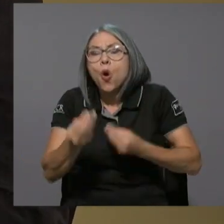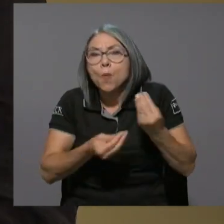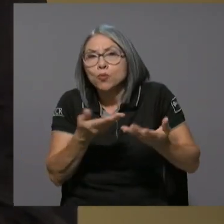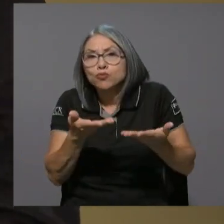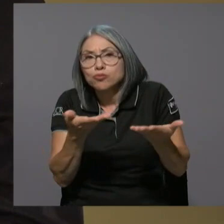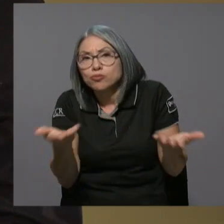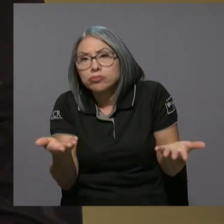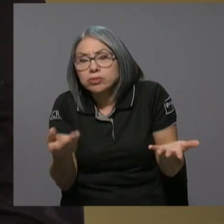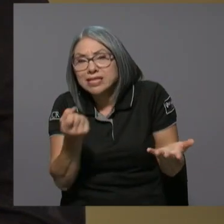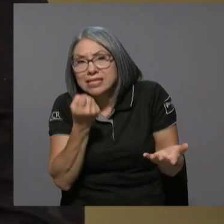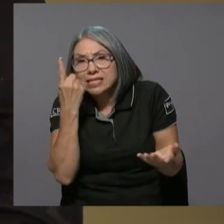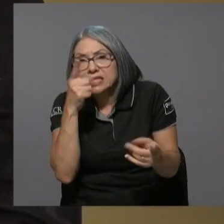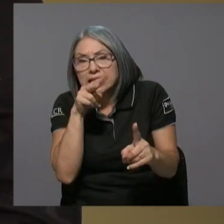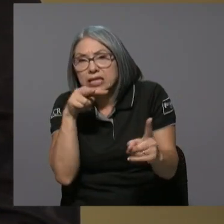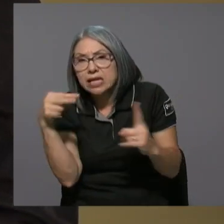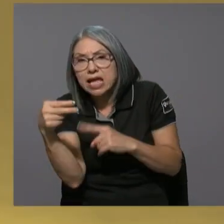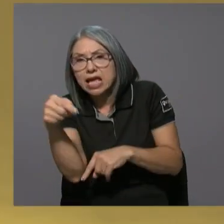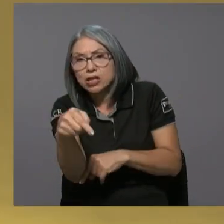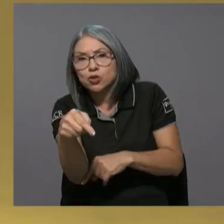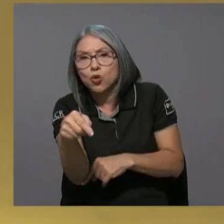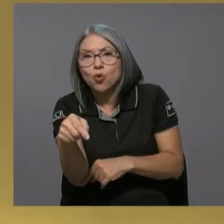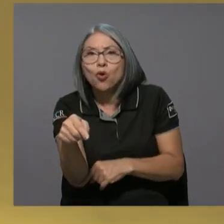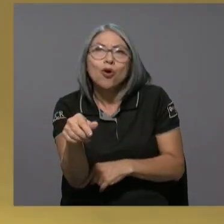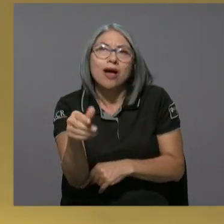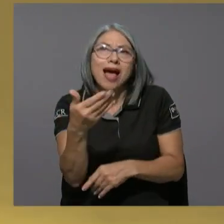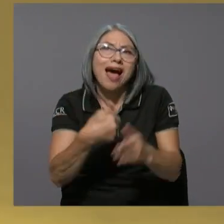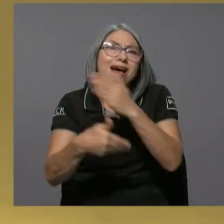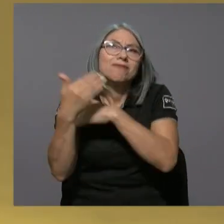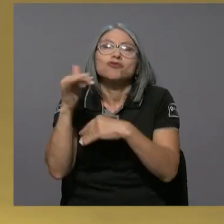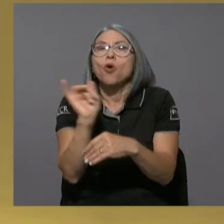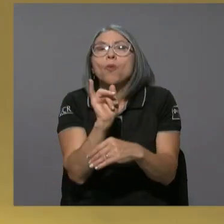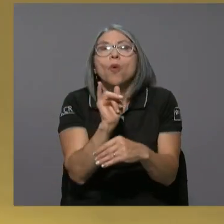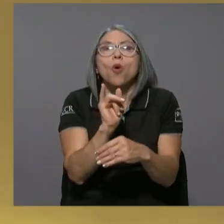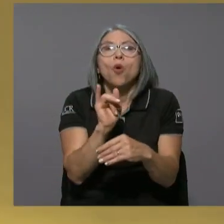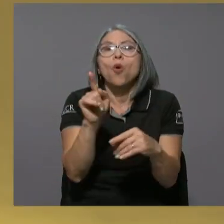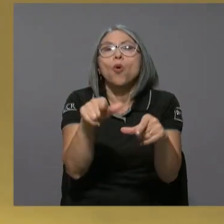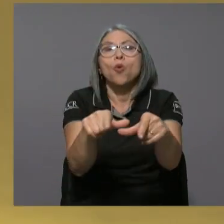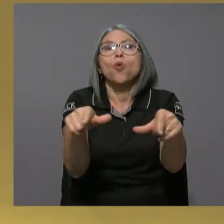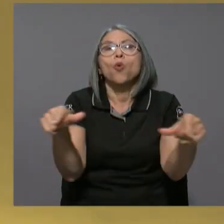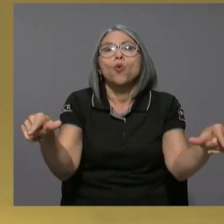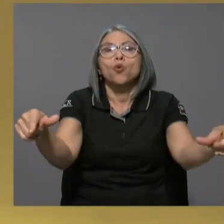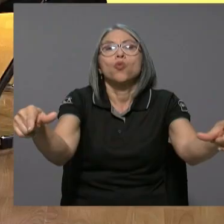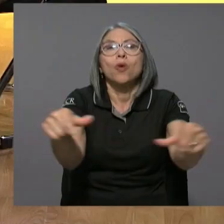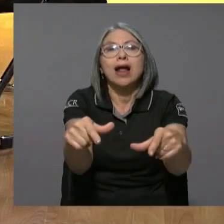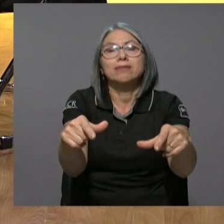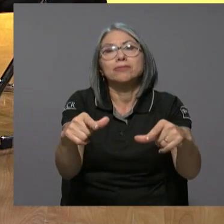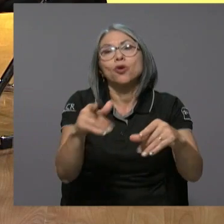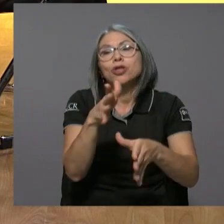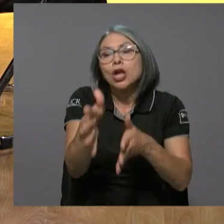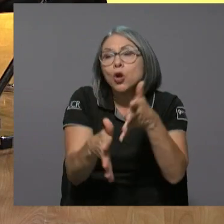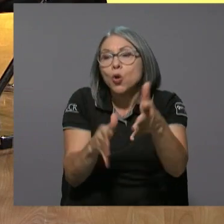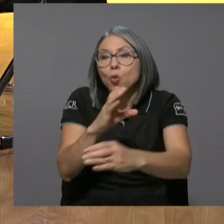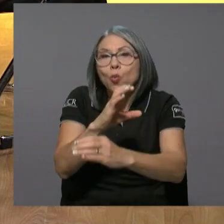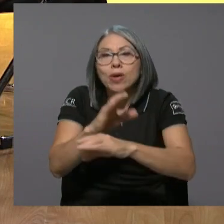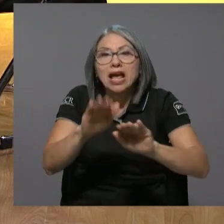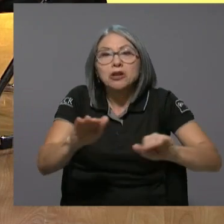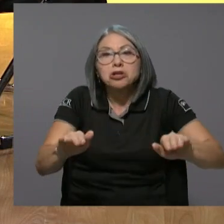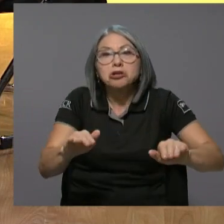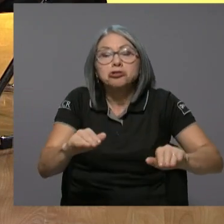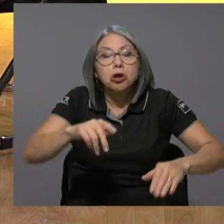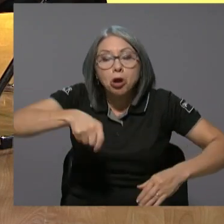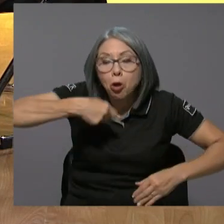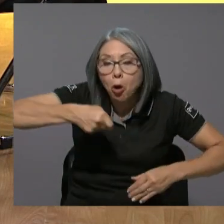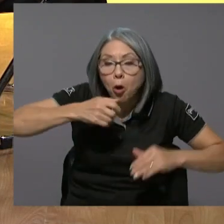simplemente se concebía como una guardería, ¿verdad? Simplemente llevaba al niño ahí a que coma, que juegue, ¿verdad? Pero no se le enseñaba